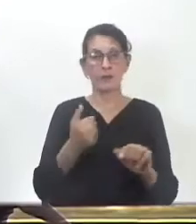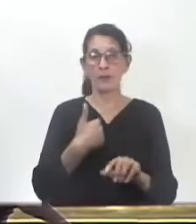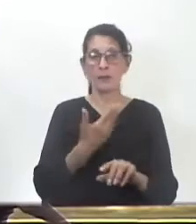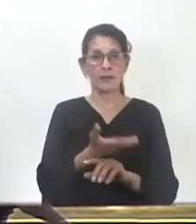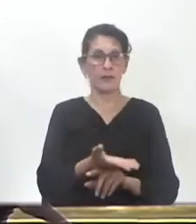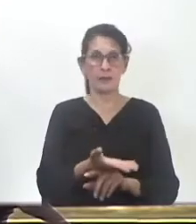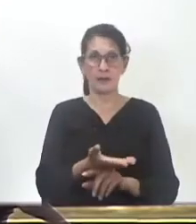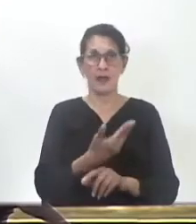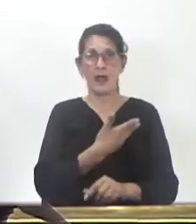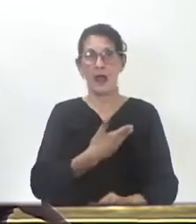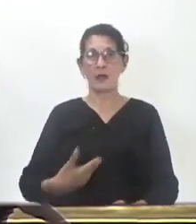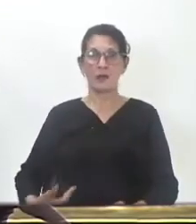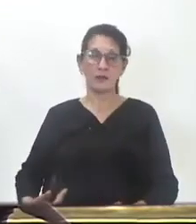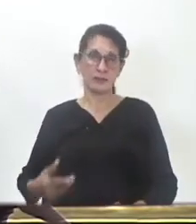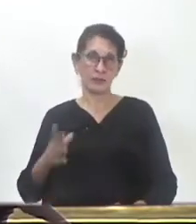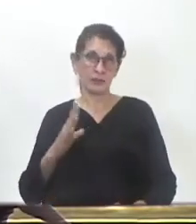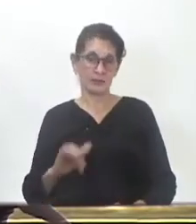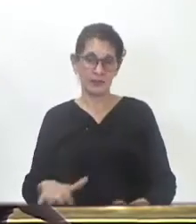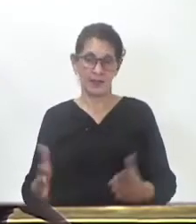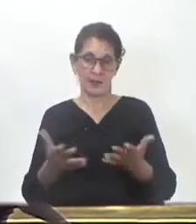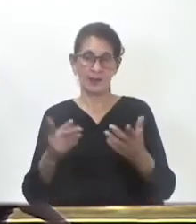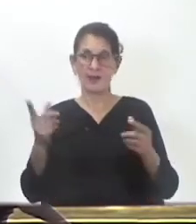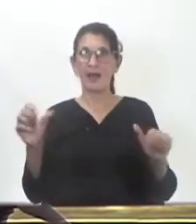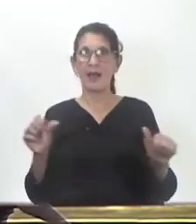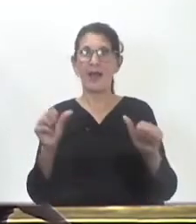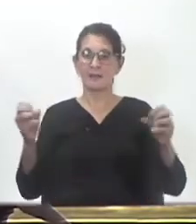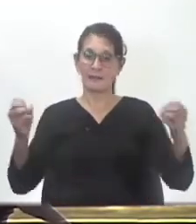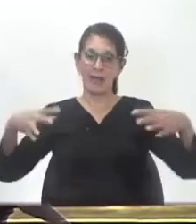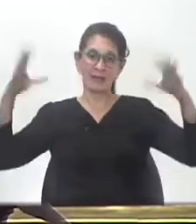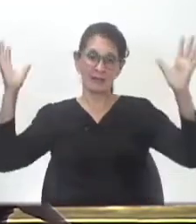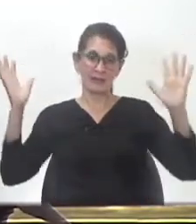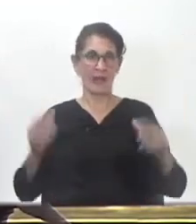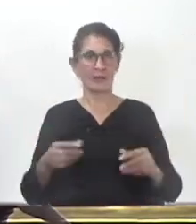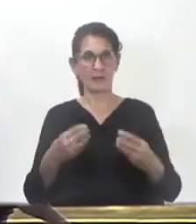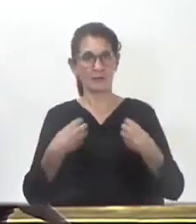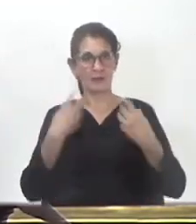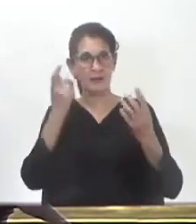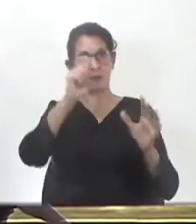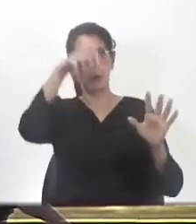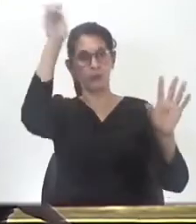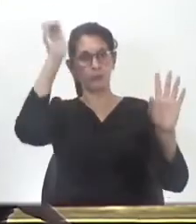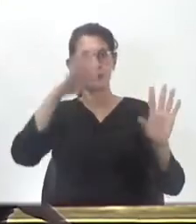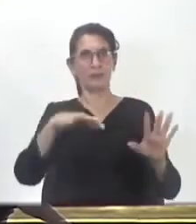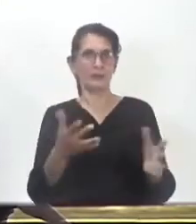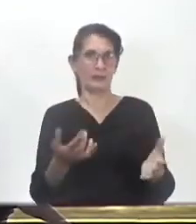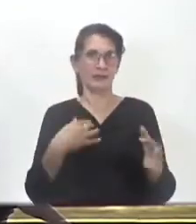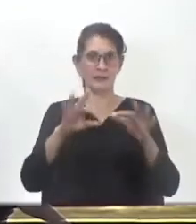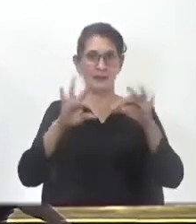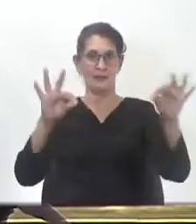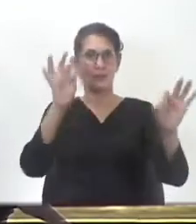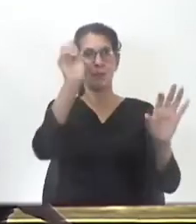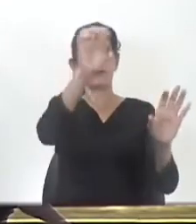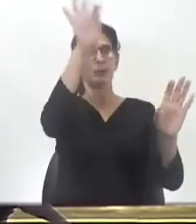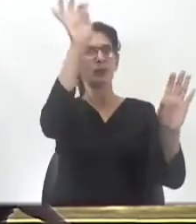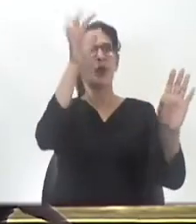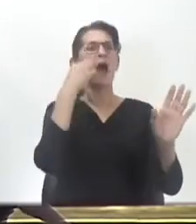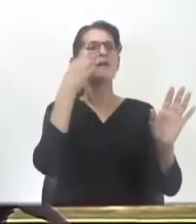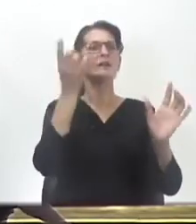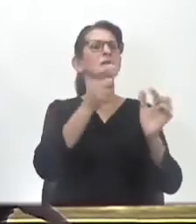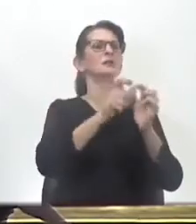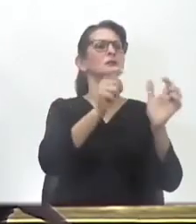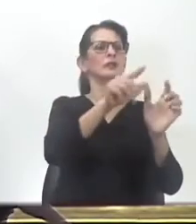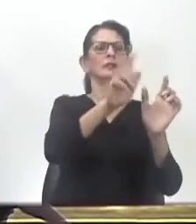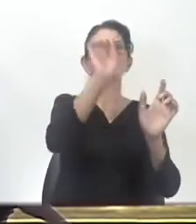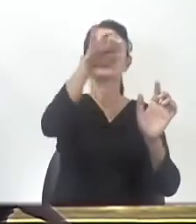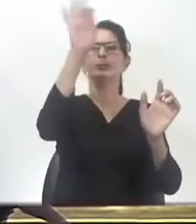al gobierno que está de turno que haga magia. Si no está Eduardo Luz, si no le pedía la varita a Harry Potter y se la apretaba al ministro a ver si podía hacer así y